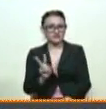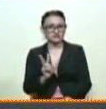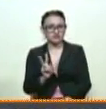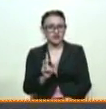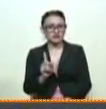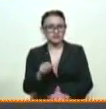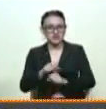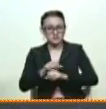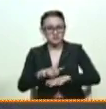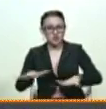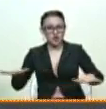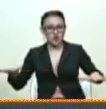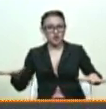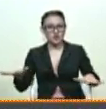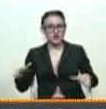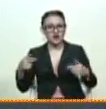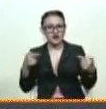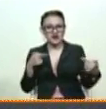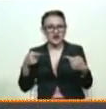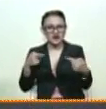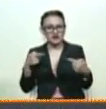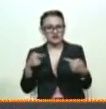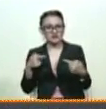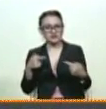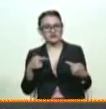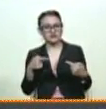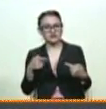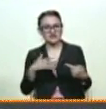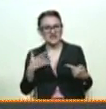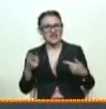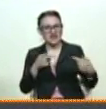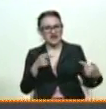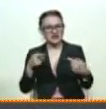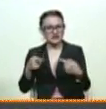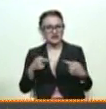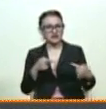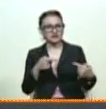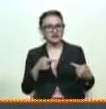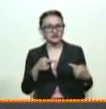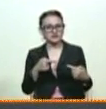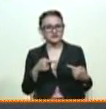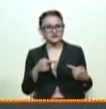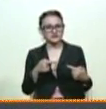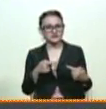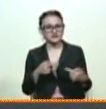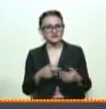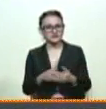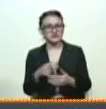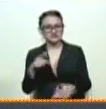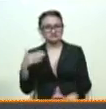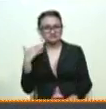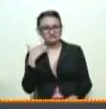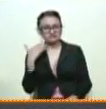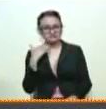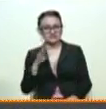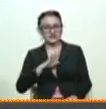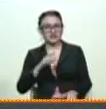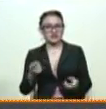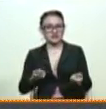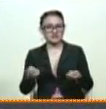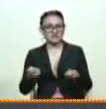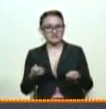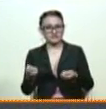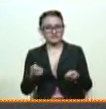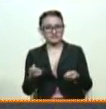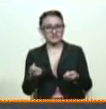han desplegado tácticas de guerra híbrida, mediante las cuales han afectado las economías,